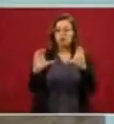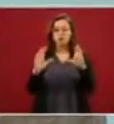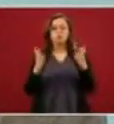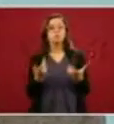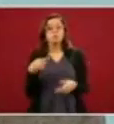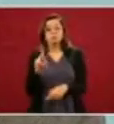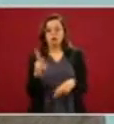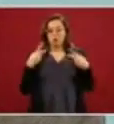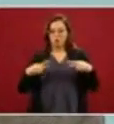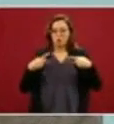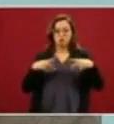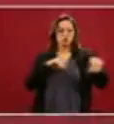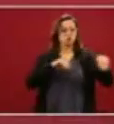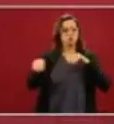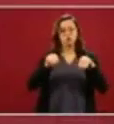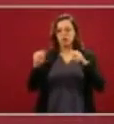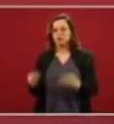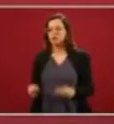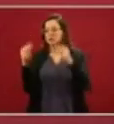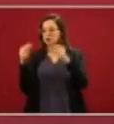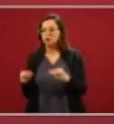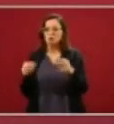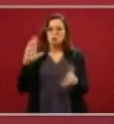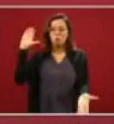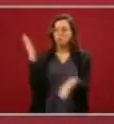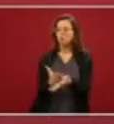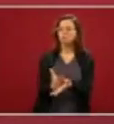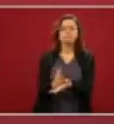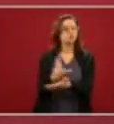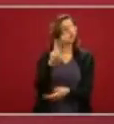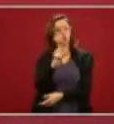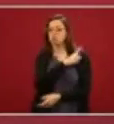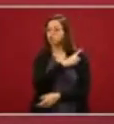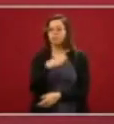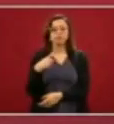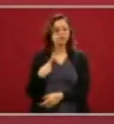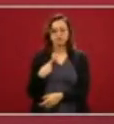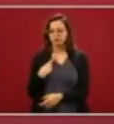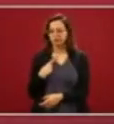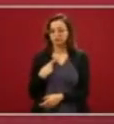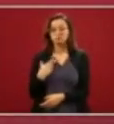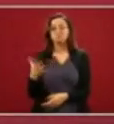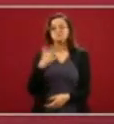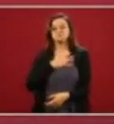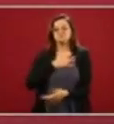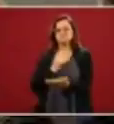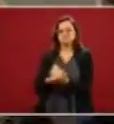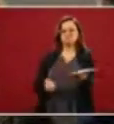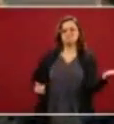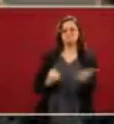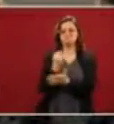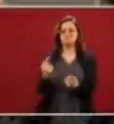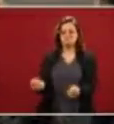personas y el comercio internacionales. Y esto no es ni un capricho, ni un elemento que